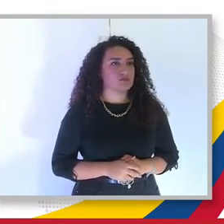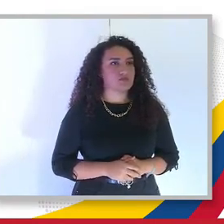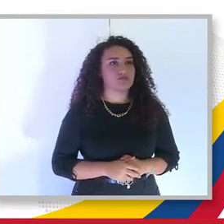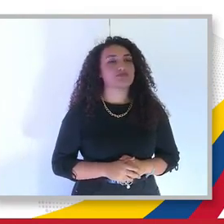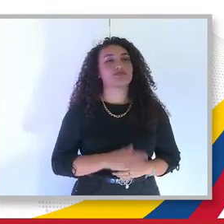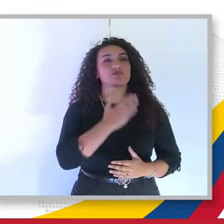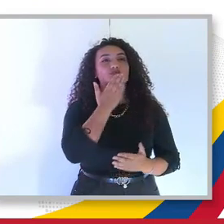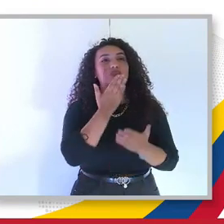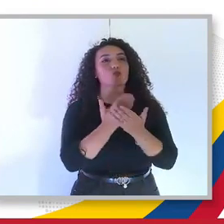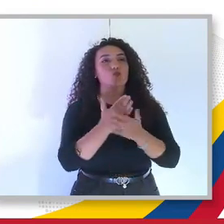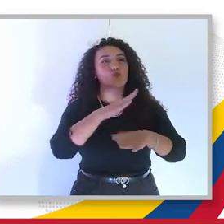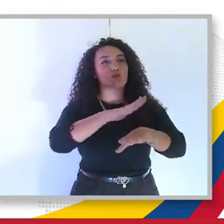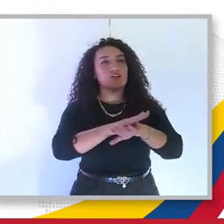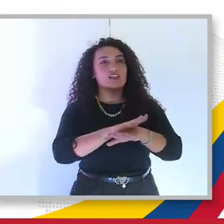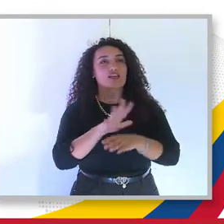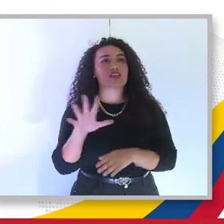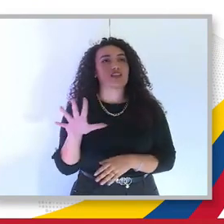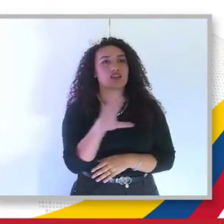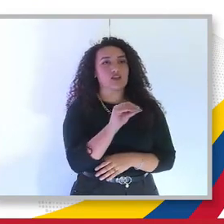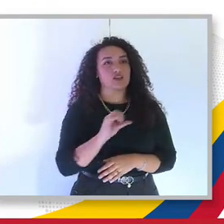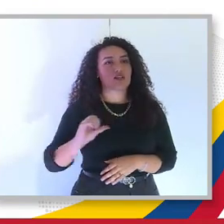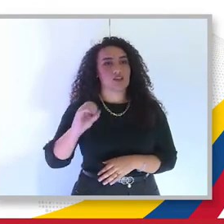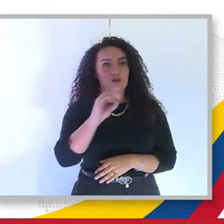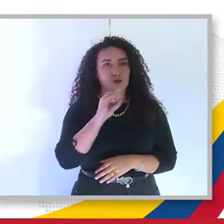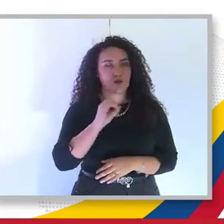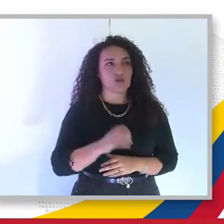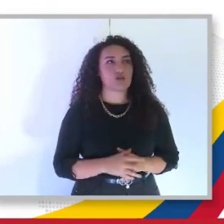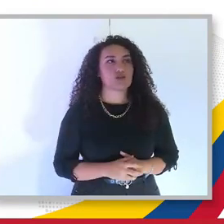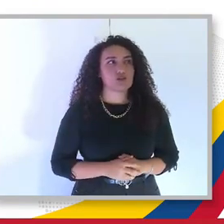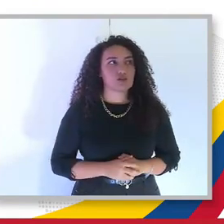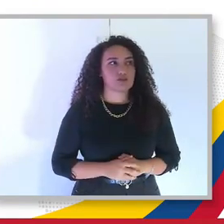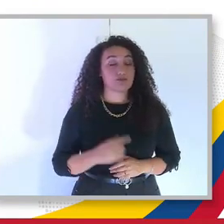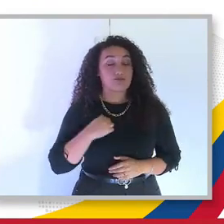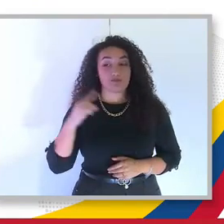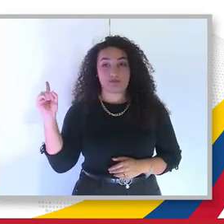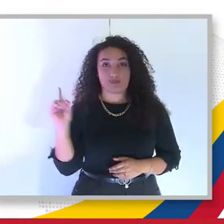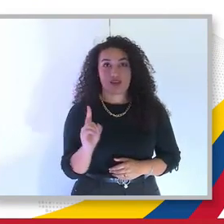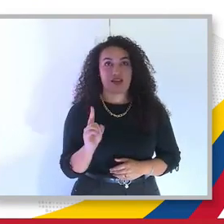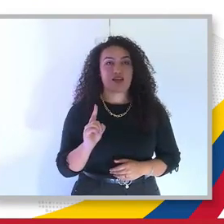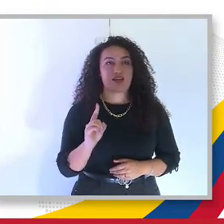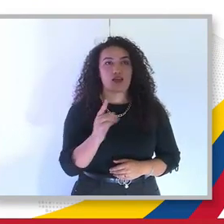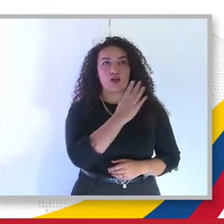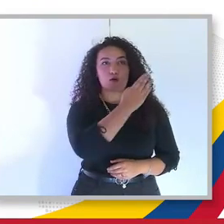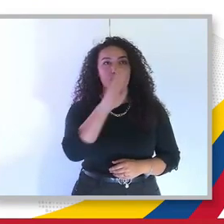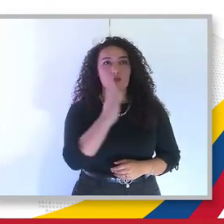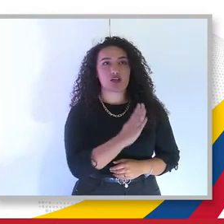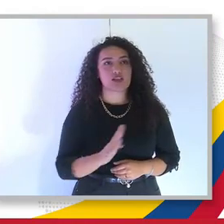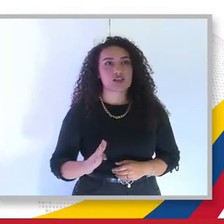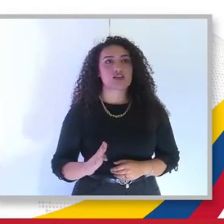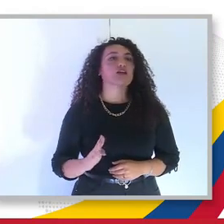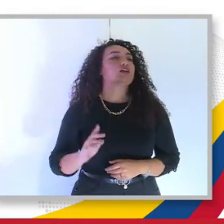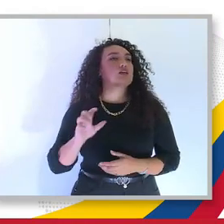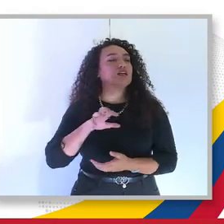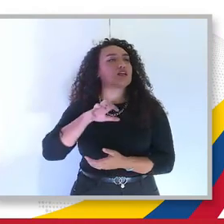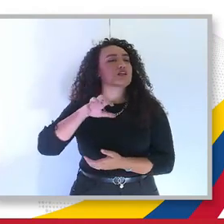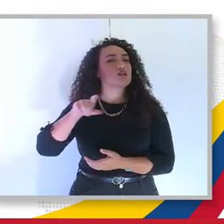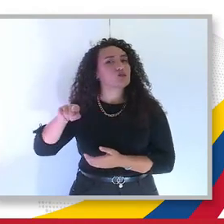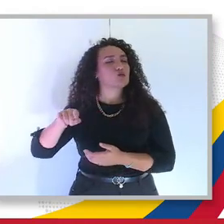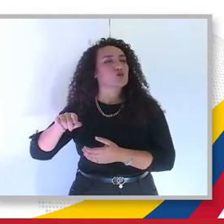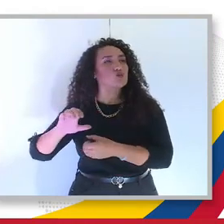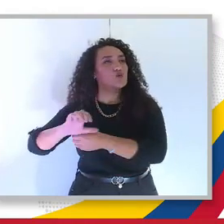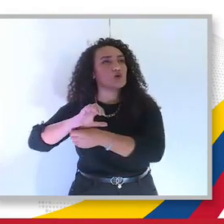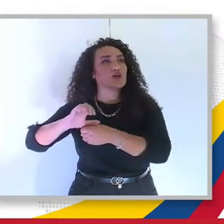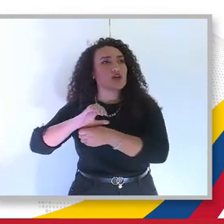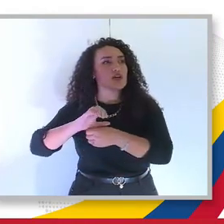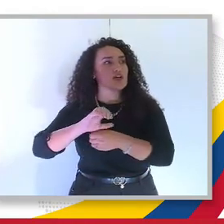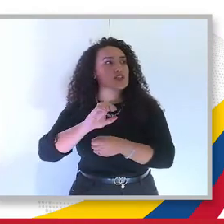Buenas tardes a todas y todos. Vengo desde Brasil, desde el estado de Ceará, un estado también